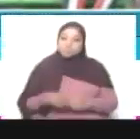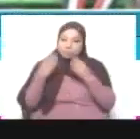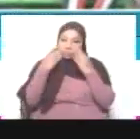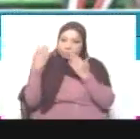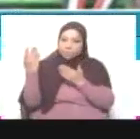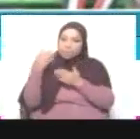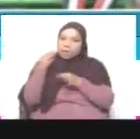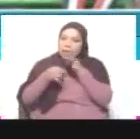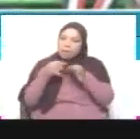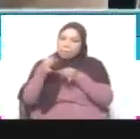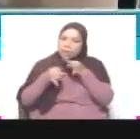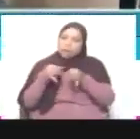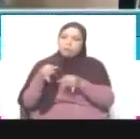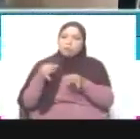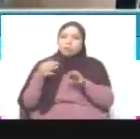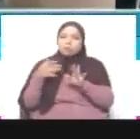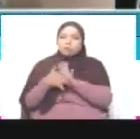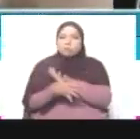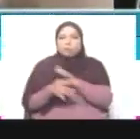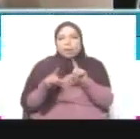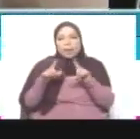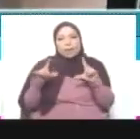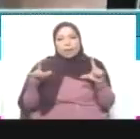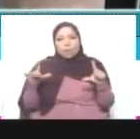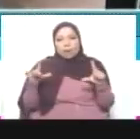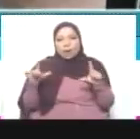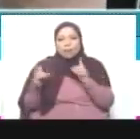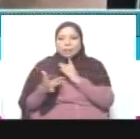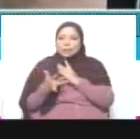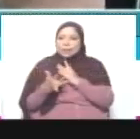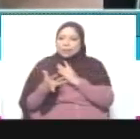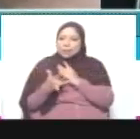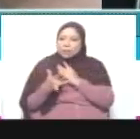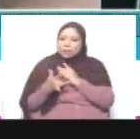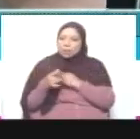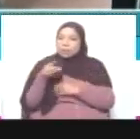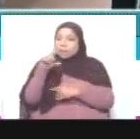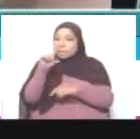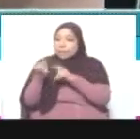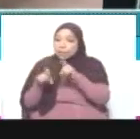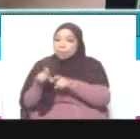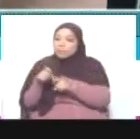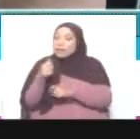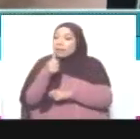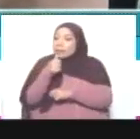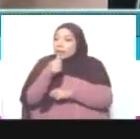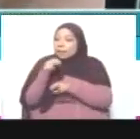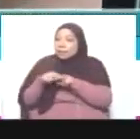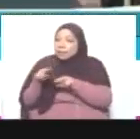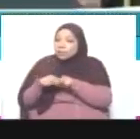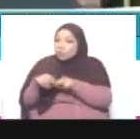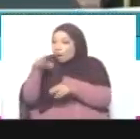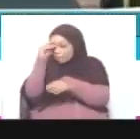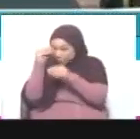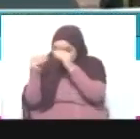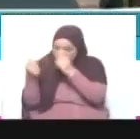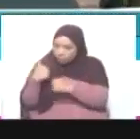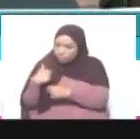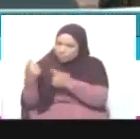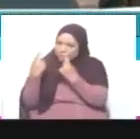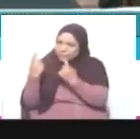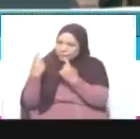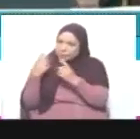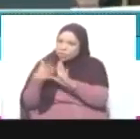gustaría aprender, ¿vale? ¿Ah? ¿Quién me puede dar un taller a mí de robótica? ¿Tú me lo puedes dar? Bueno, vamos